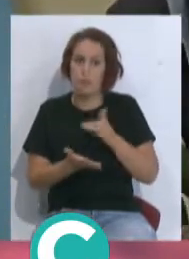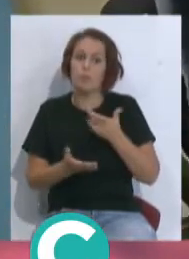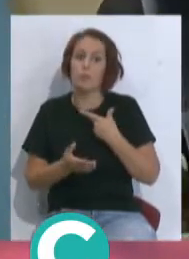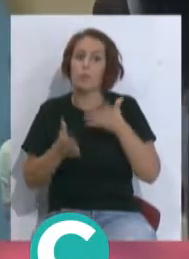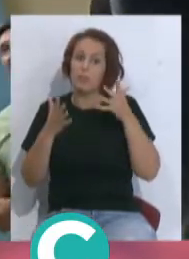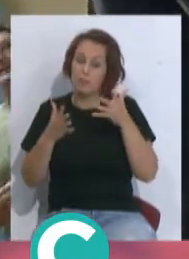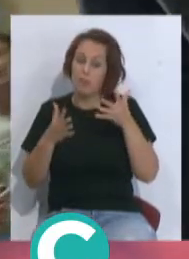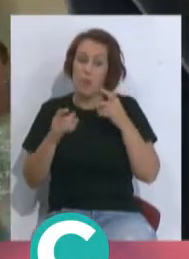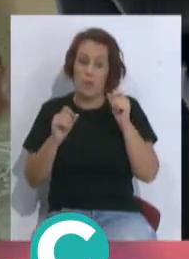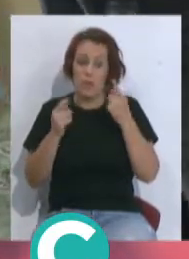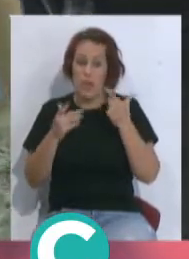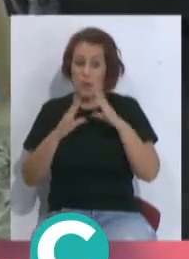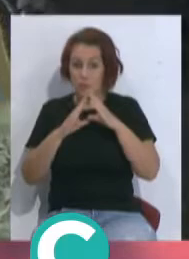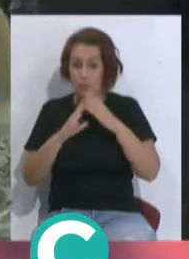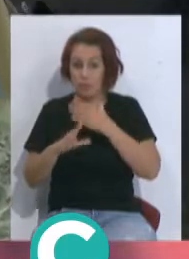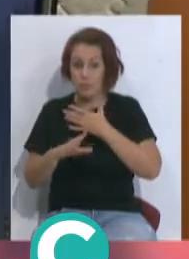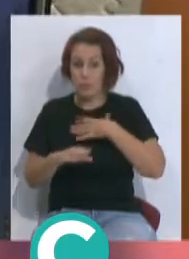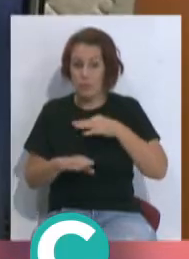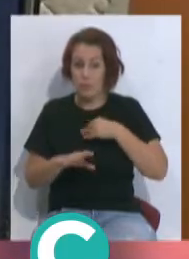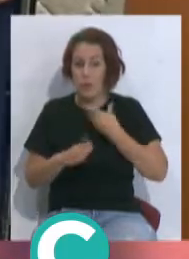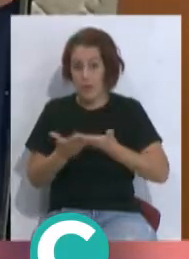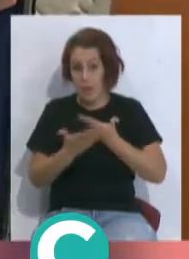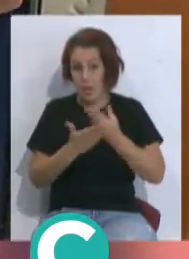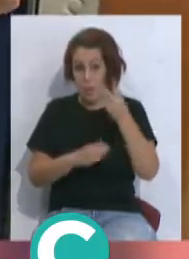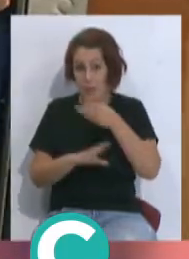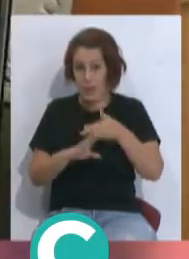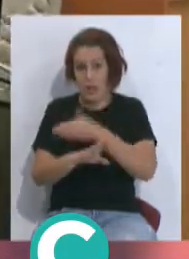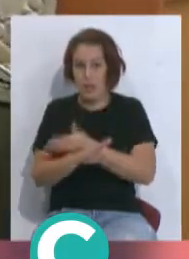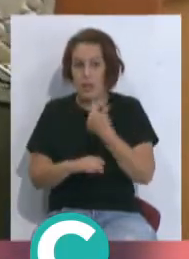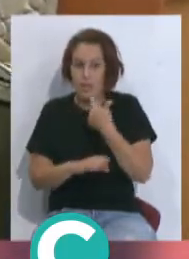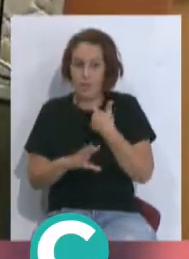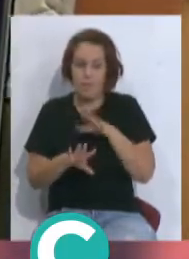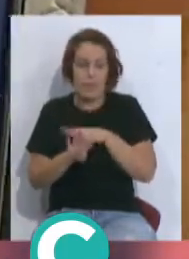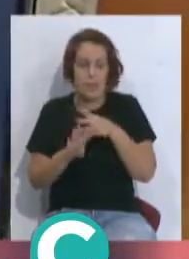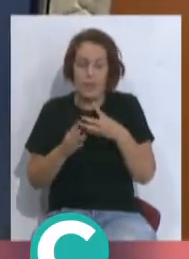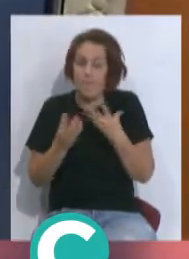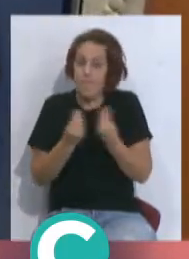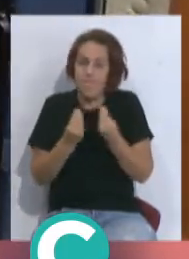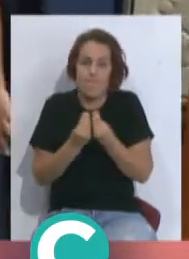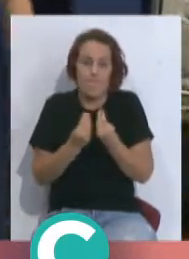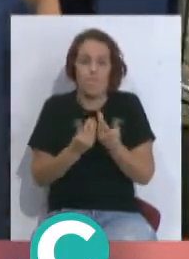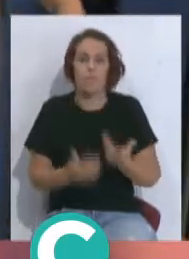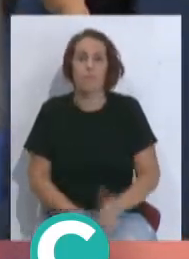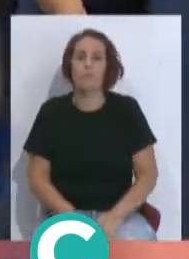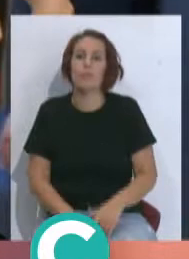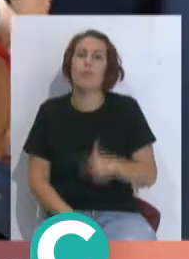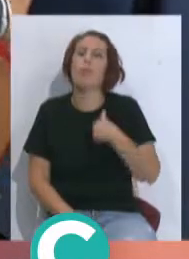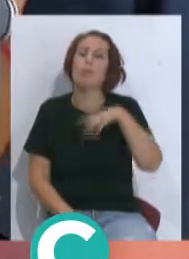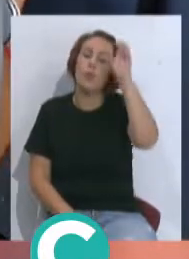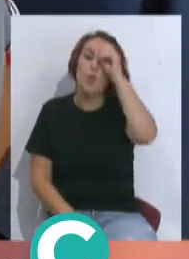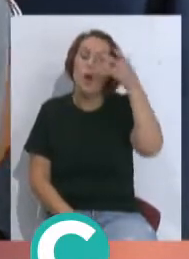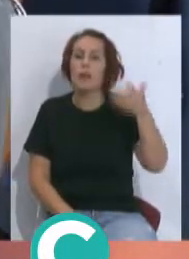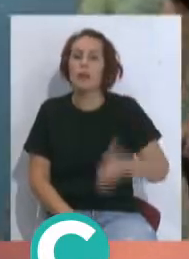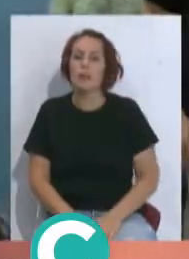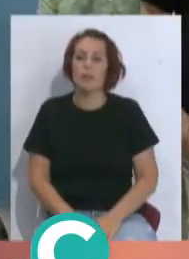pedía adelantar dos semanas, desde el Ayuntamiento se veía que apretaba demasiado el calendario. ¿Cómo veis esa, ante esa